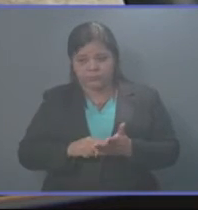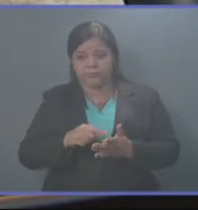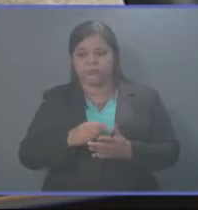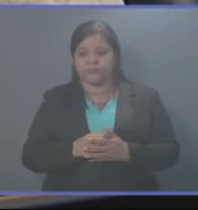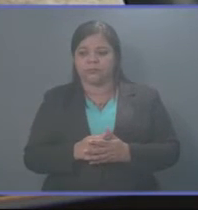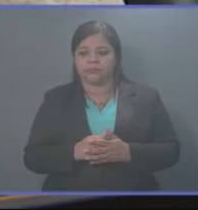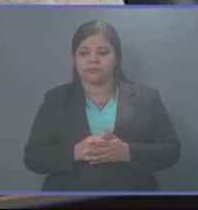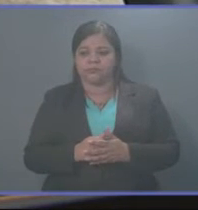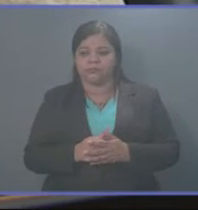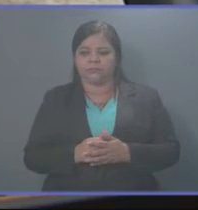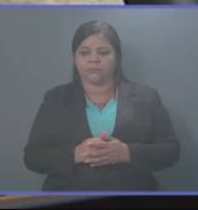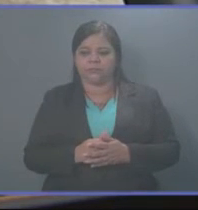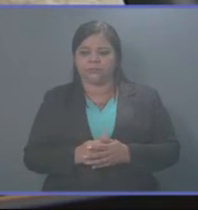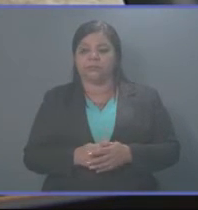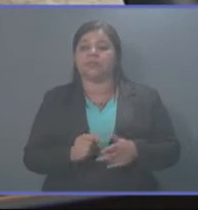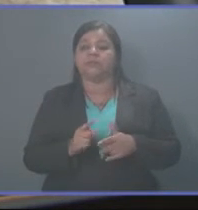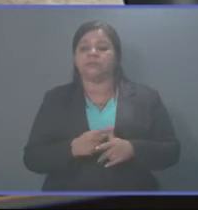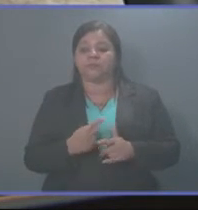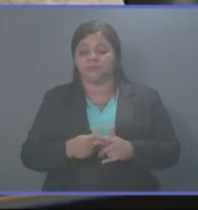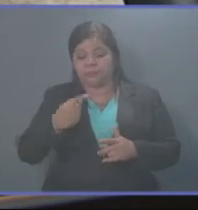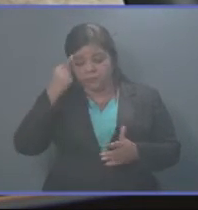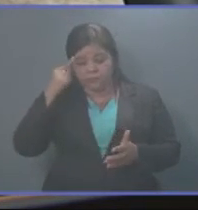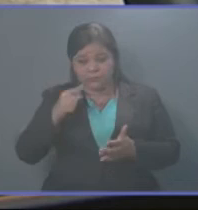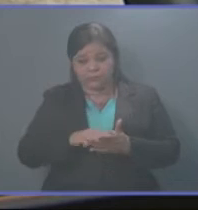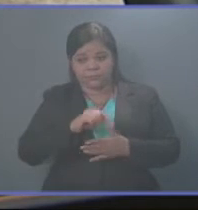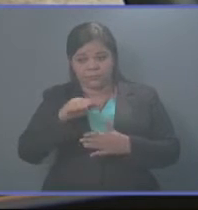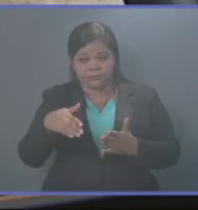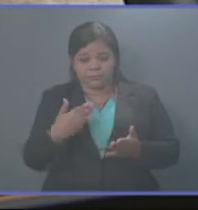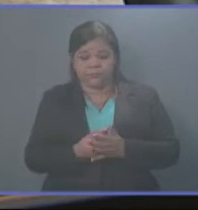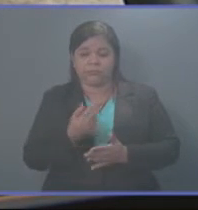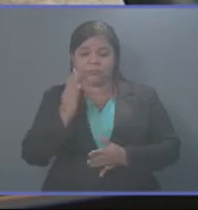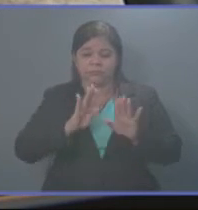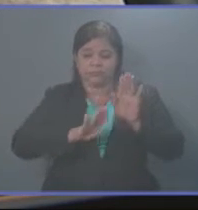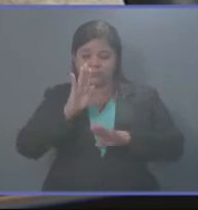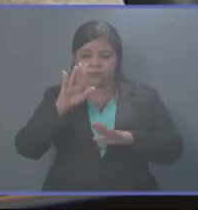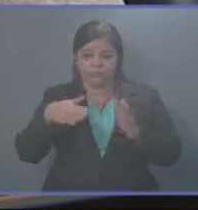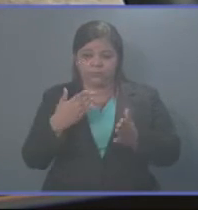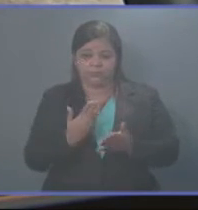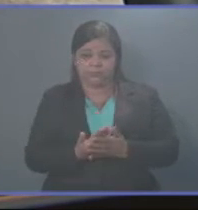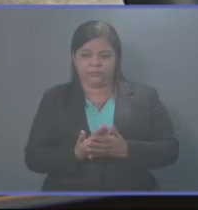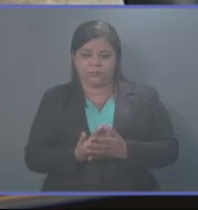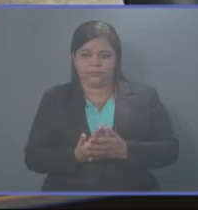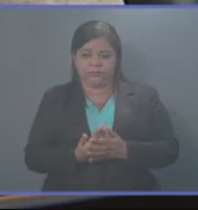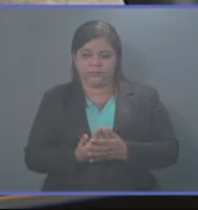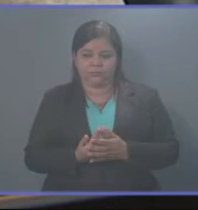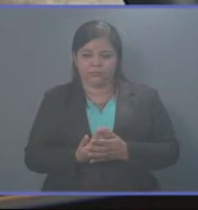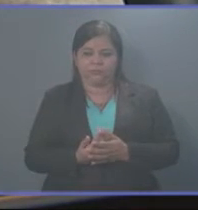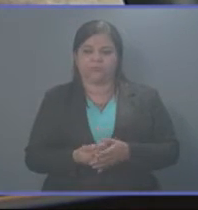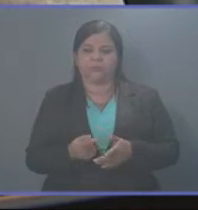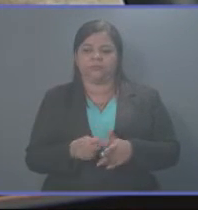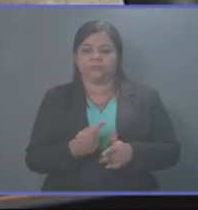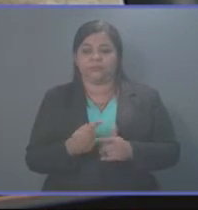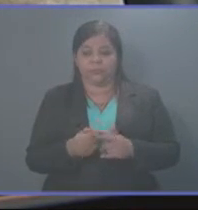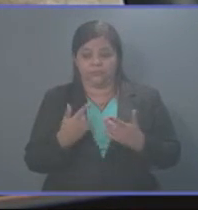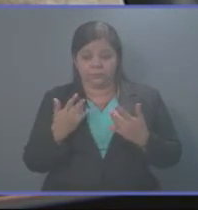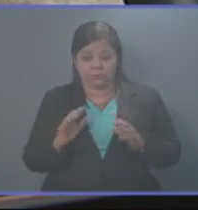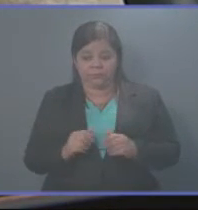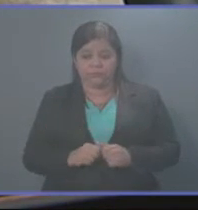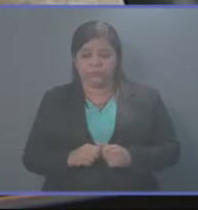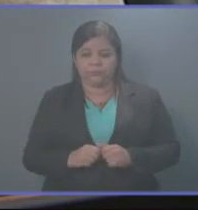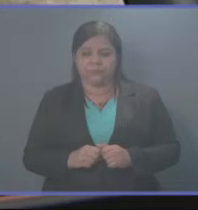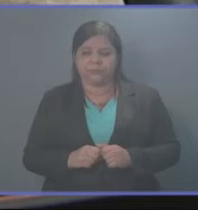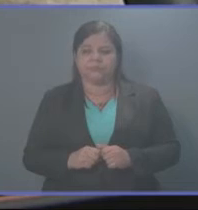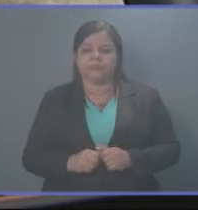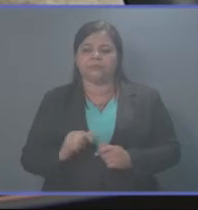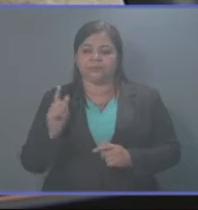estoy más que convencido que han quedado plasmados con la participación de varios actores en la ley que discutimos.